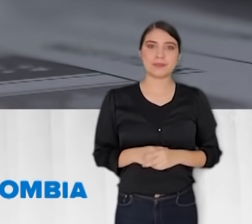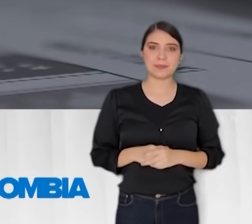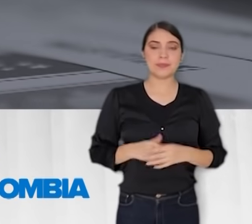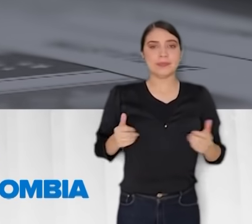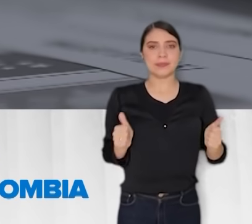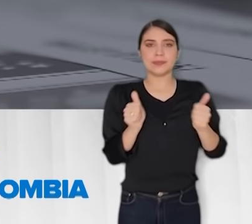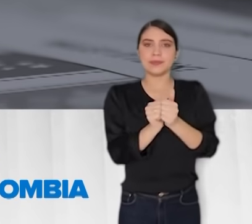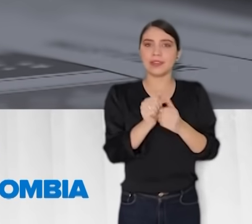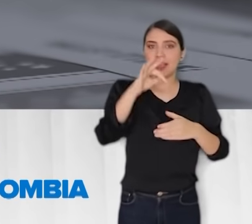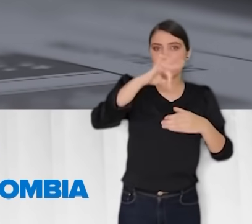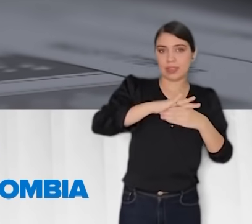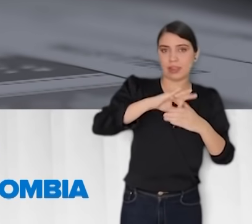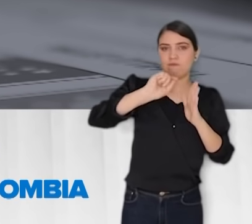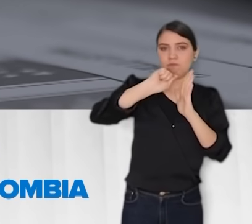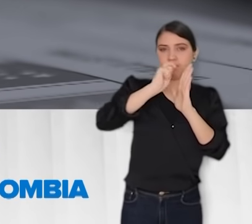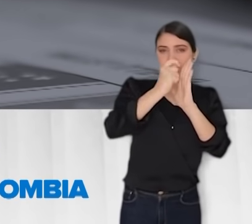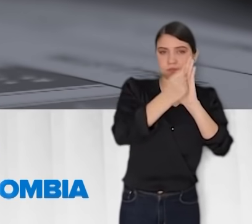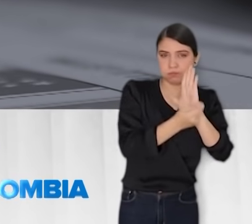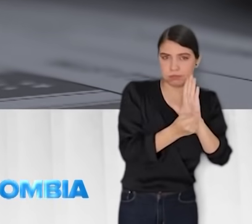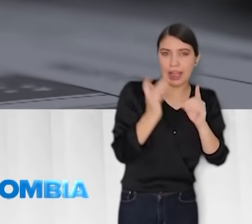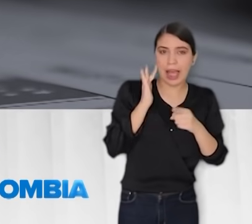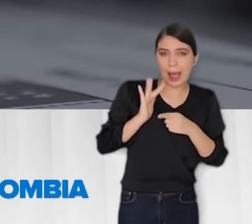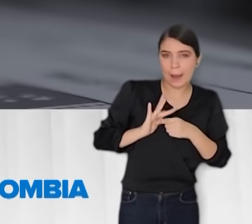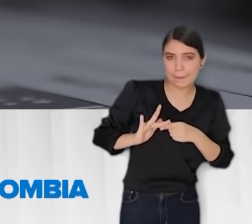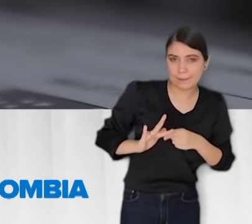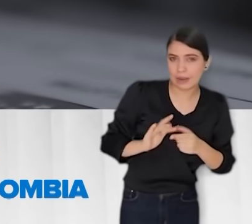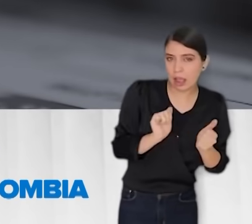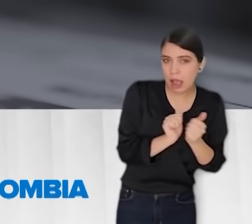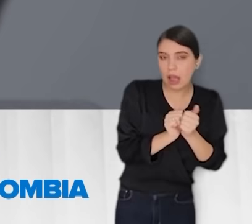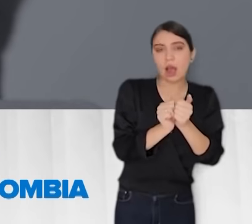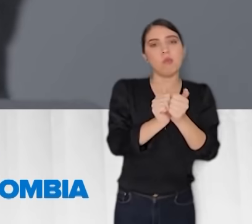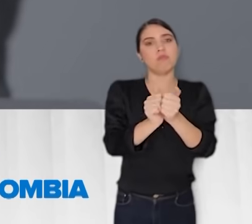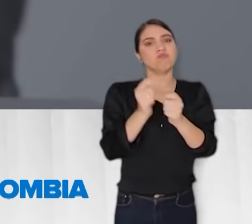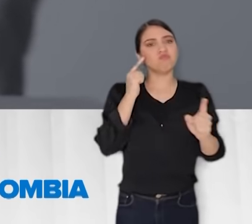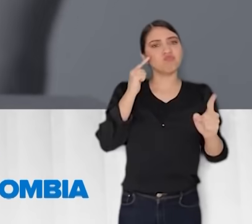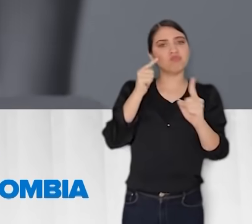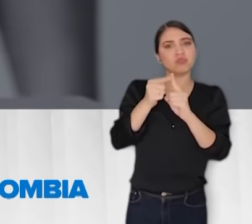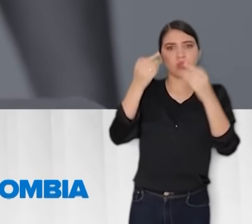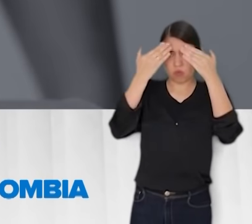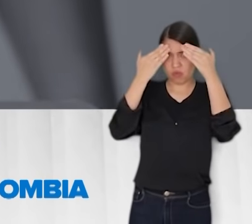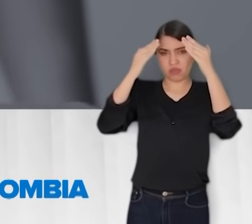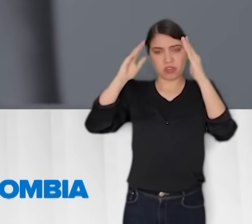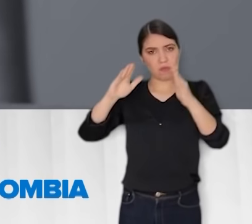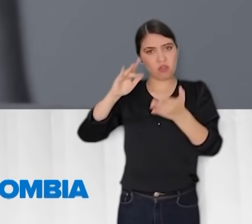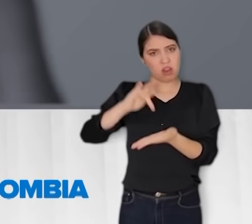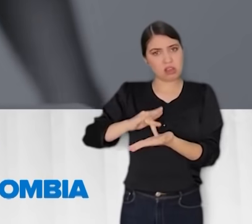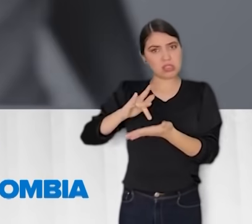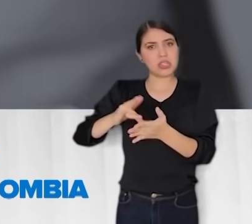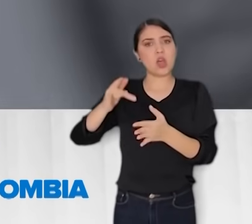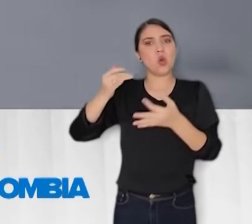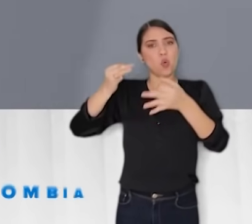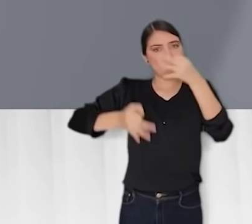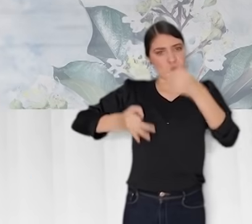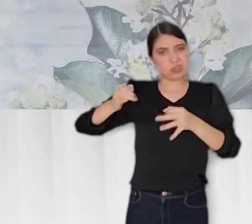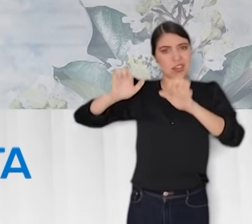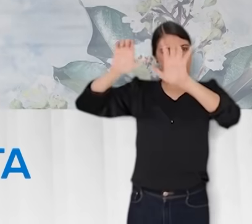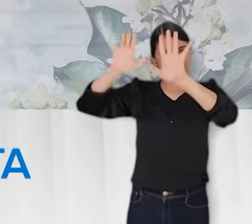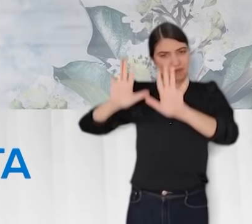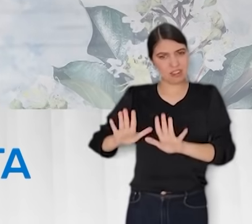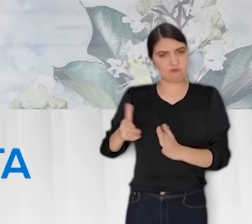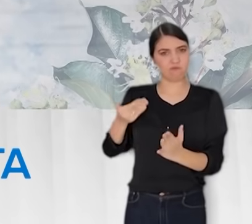tecnologías. Acompañaremos la implementación de la reforma electoral por un sistema democrático justo y transparente